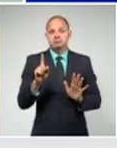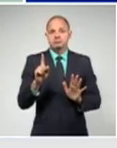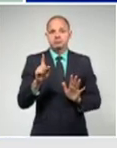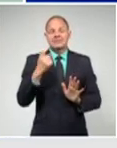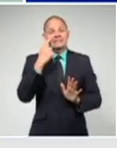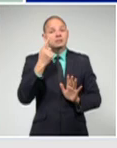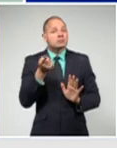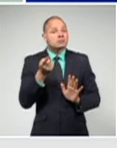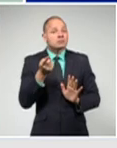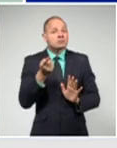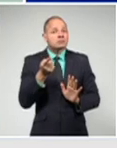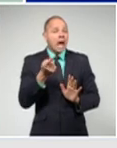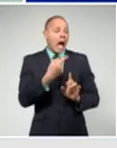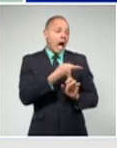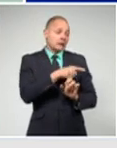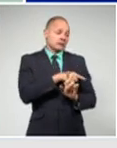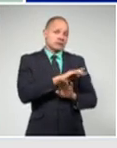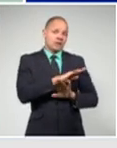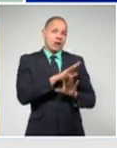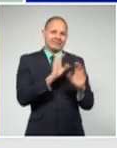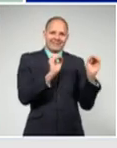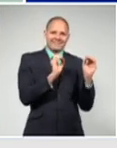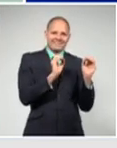11 más que la jornada anterior, que no había tenido